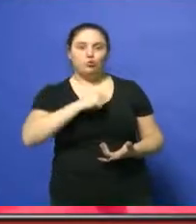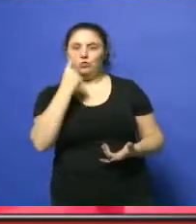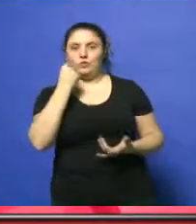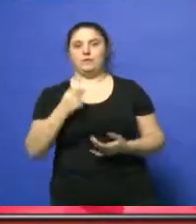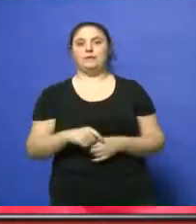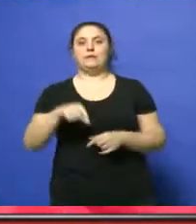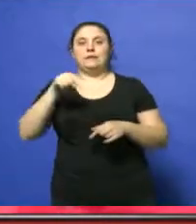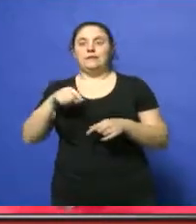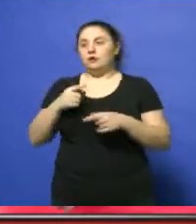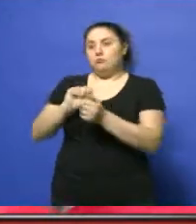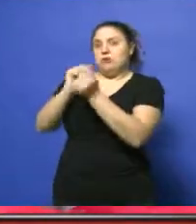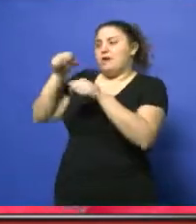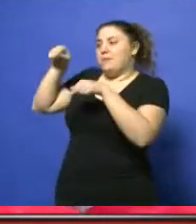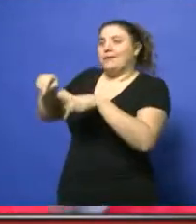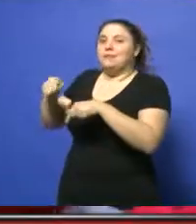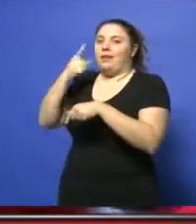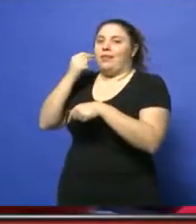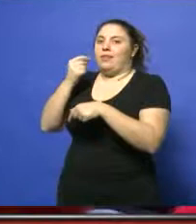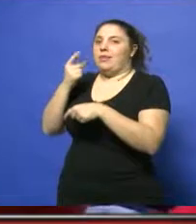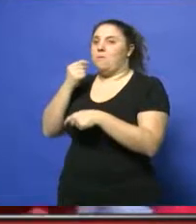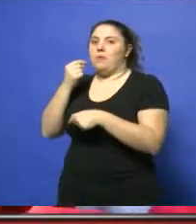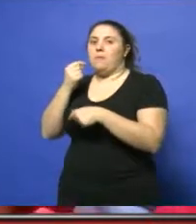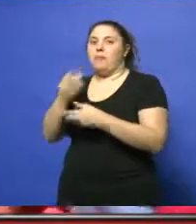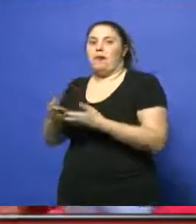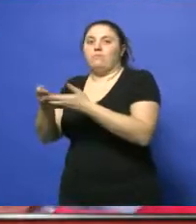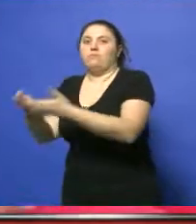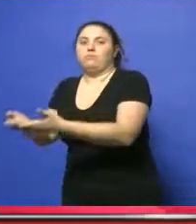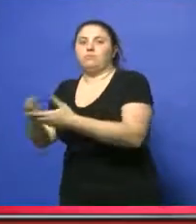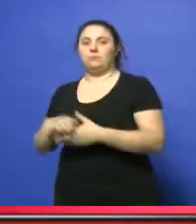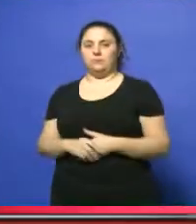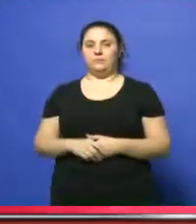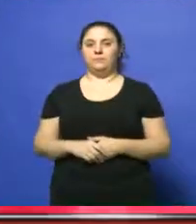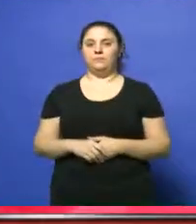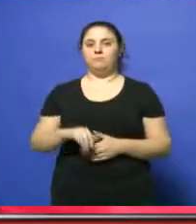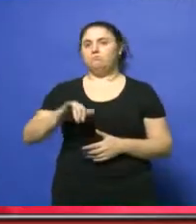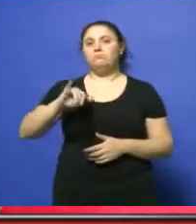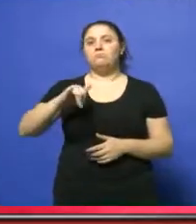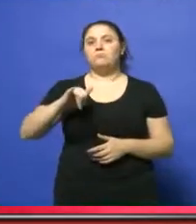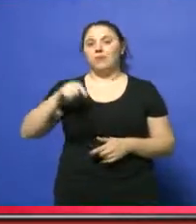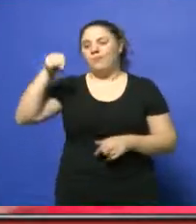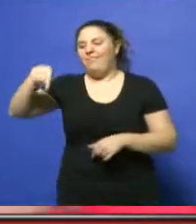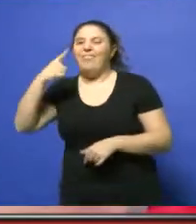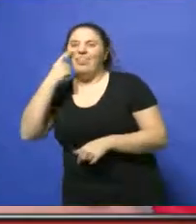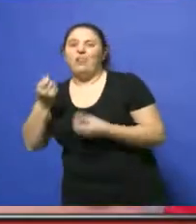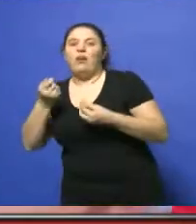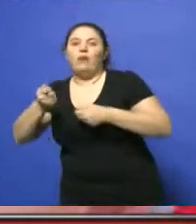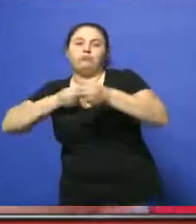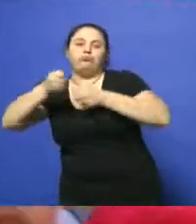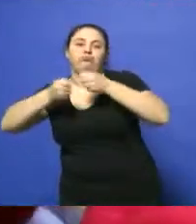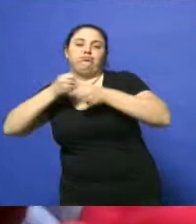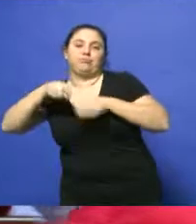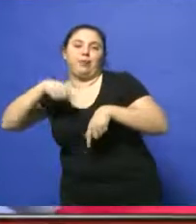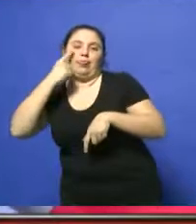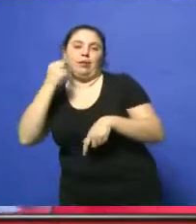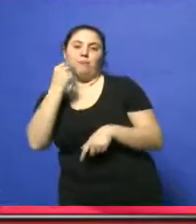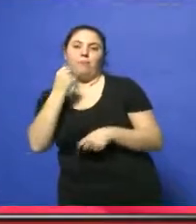papá ese día recibe algún regalito. Exactamente. Pero sí, más allá de eso lo veo más comercial que otra cosa, el tema del Día del Padre. Igual que el